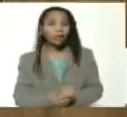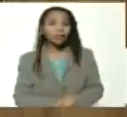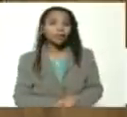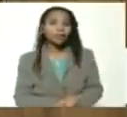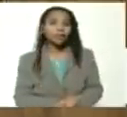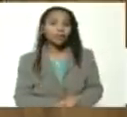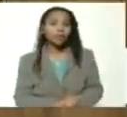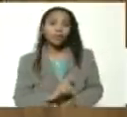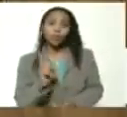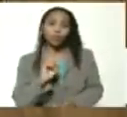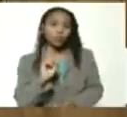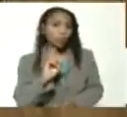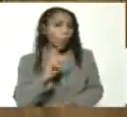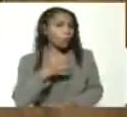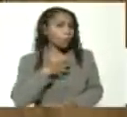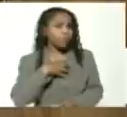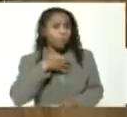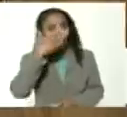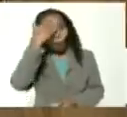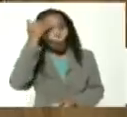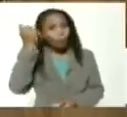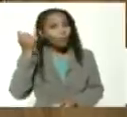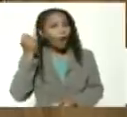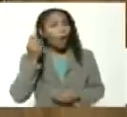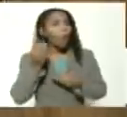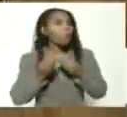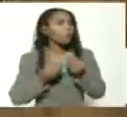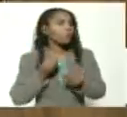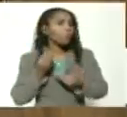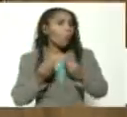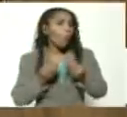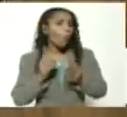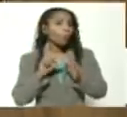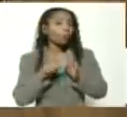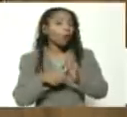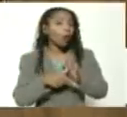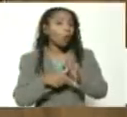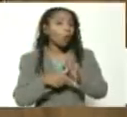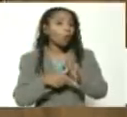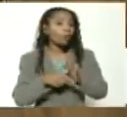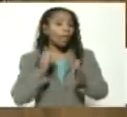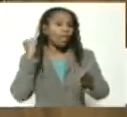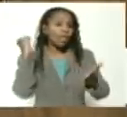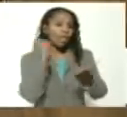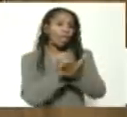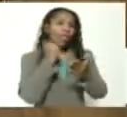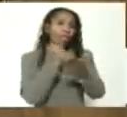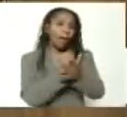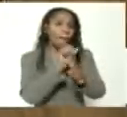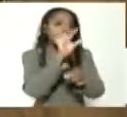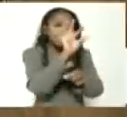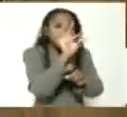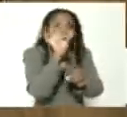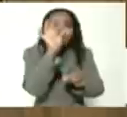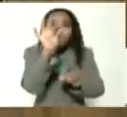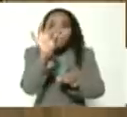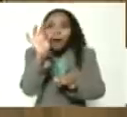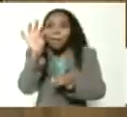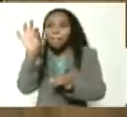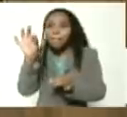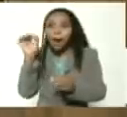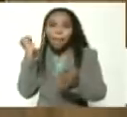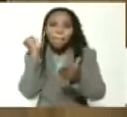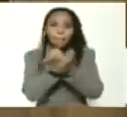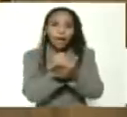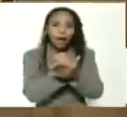No podemos olvidar cómo luego se asesinaba selectivamente